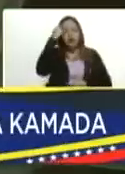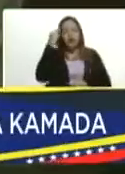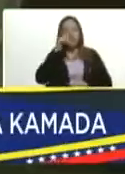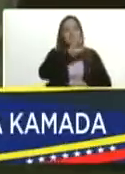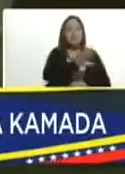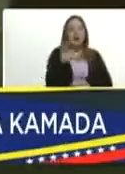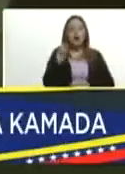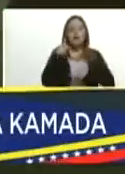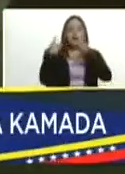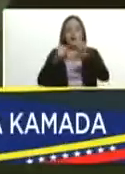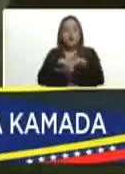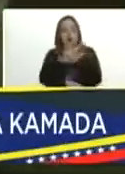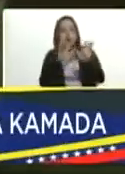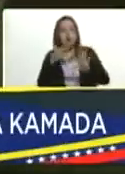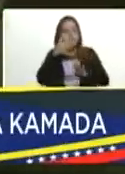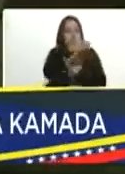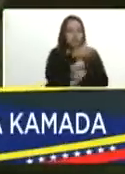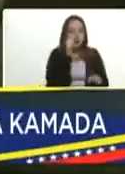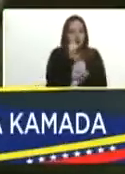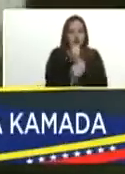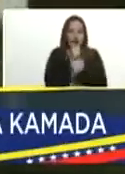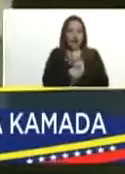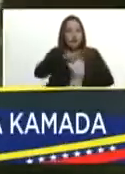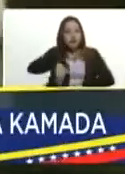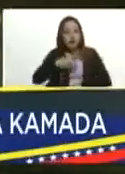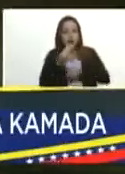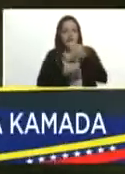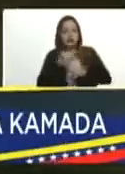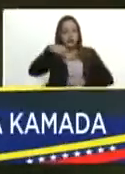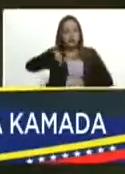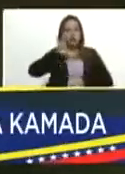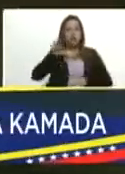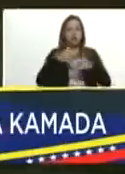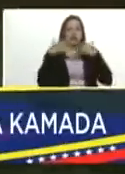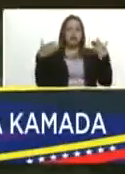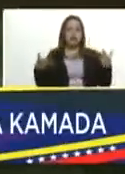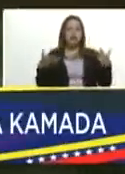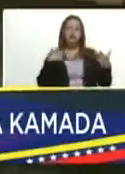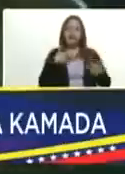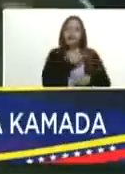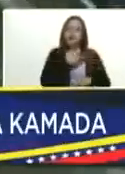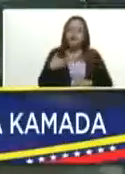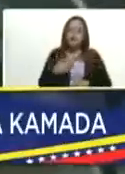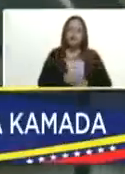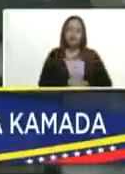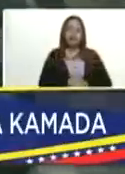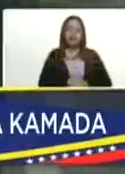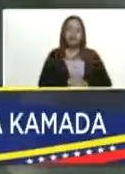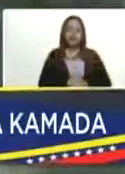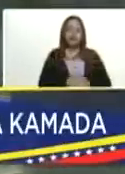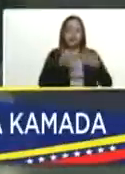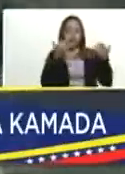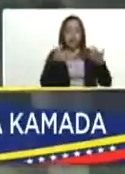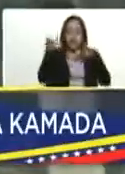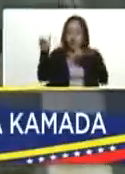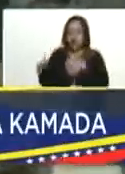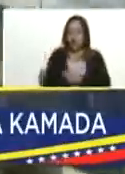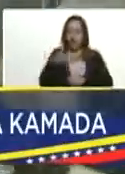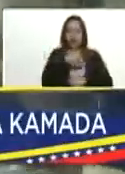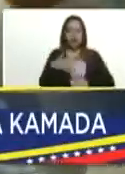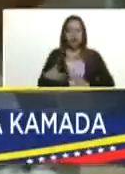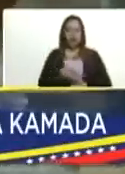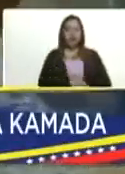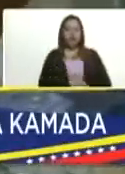6 de la mañana para salir a trabajar y para poder hacer esta patria grande. Así que yo le quiero dejar la palabra, presidente,